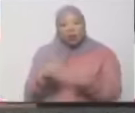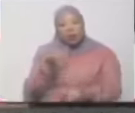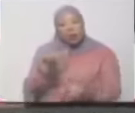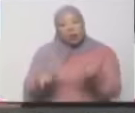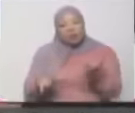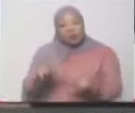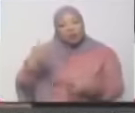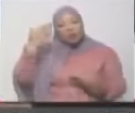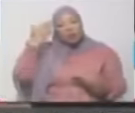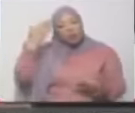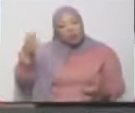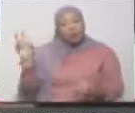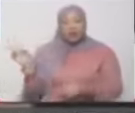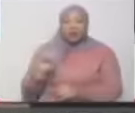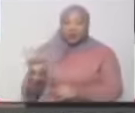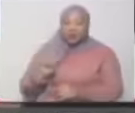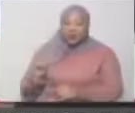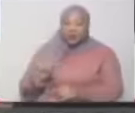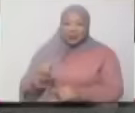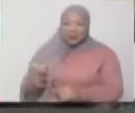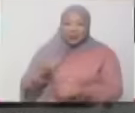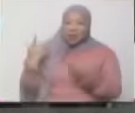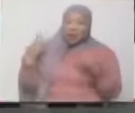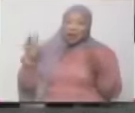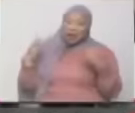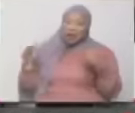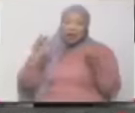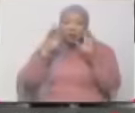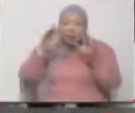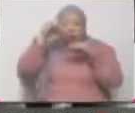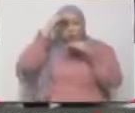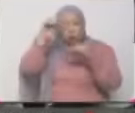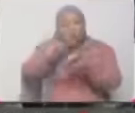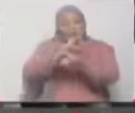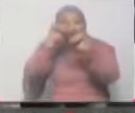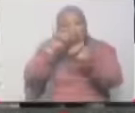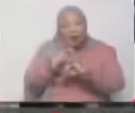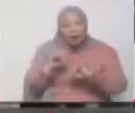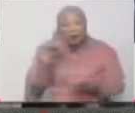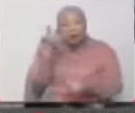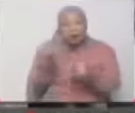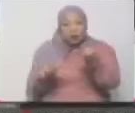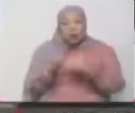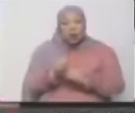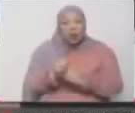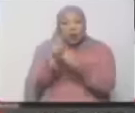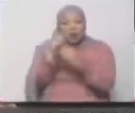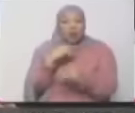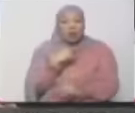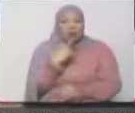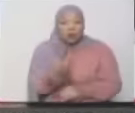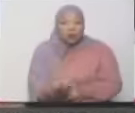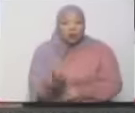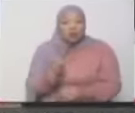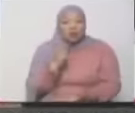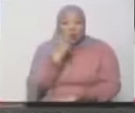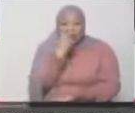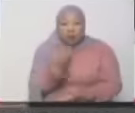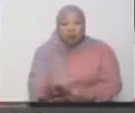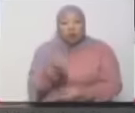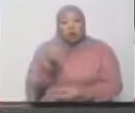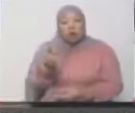comunera de Venezuela que está viendo este programa, que están felices porque sus voceros y voceras están acá conmemorando pues